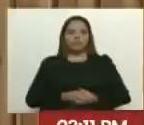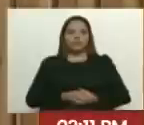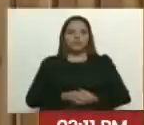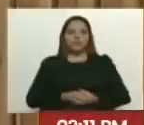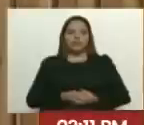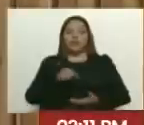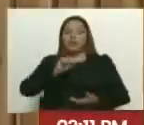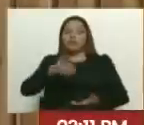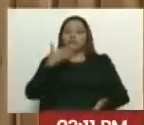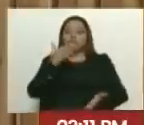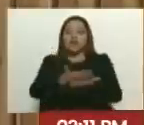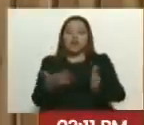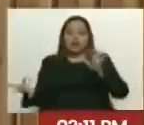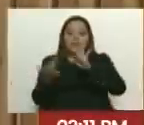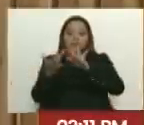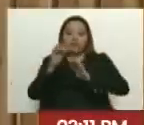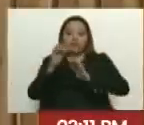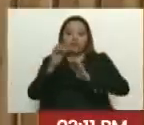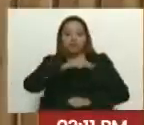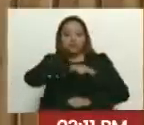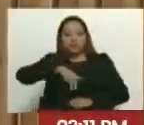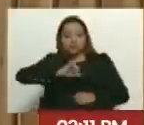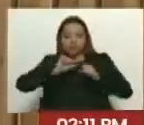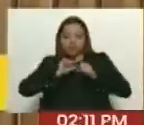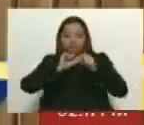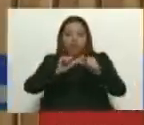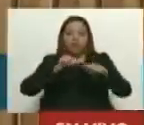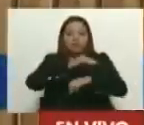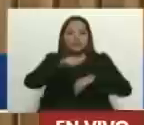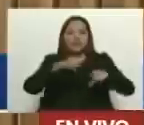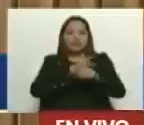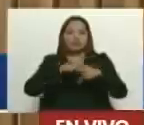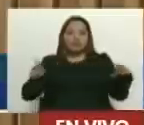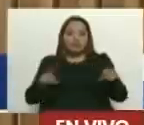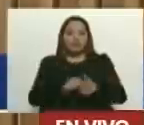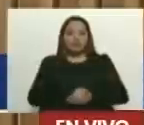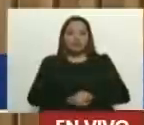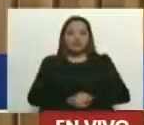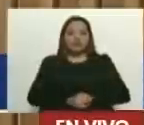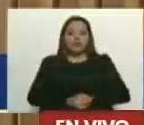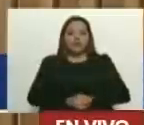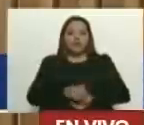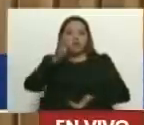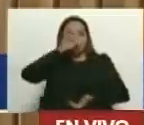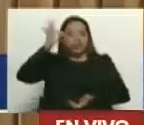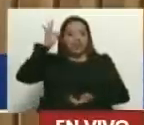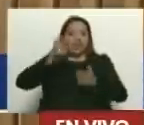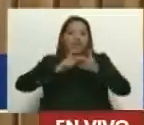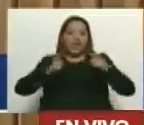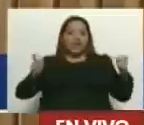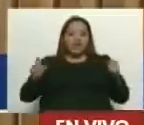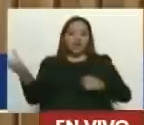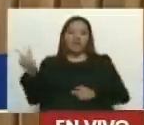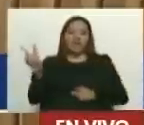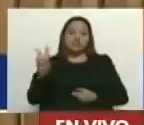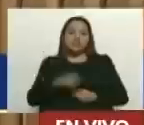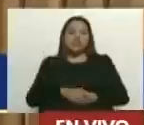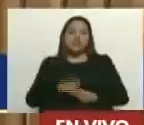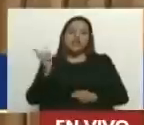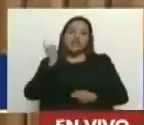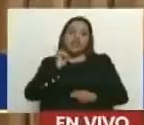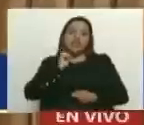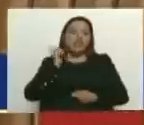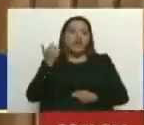Así es, gracias por el contacto informativo. Nosotros continuamos en el Ministerio Público, donde el fiscal general de la República Bolivariana de Venezuela, Tarek William